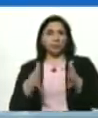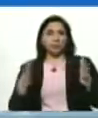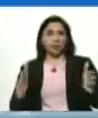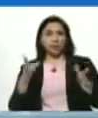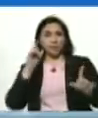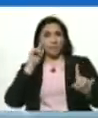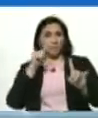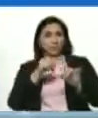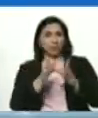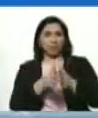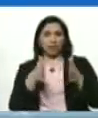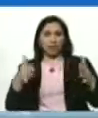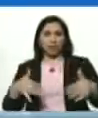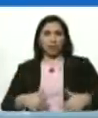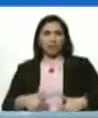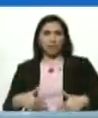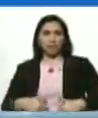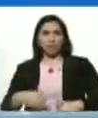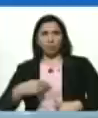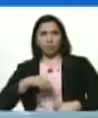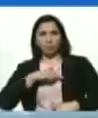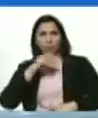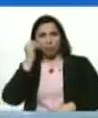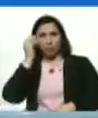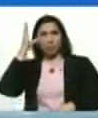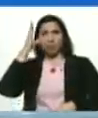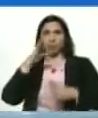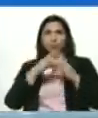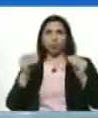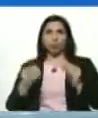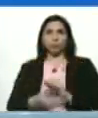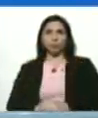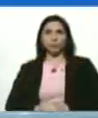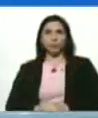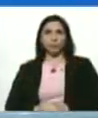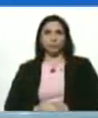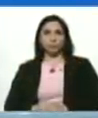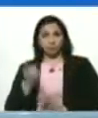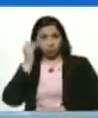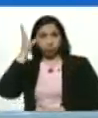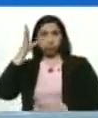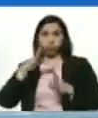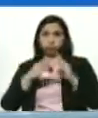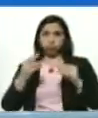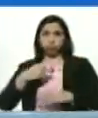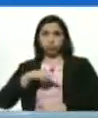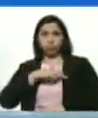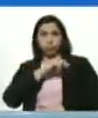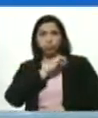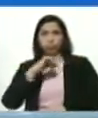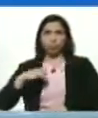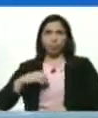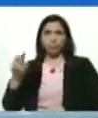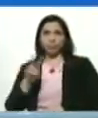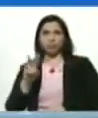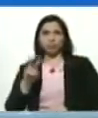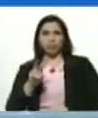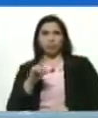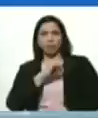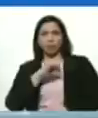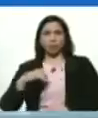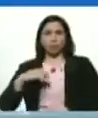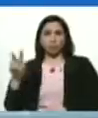grandes esfuerzos somos capaces de todos somos capaces de todos somos venezuela somos